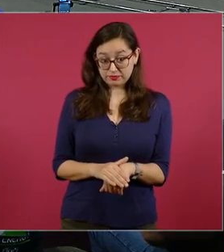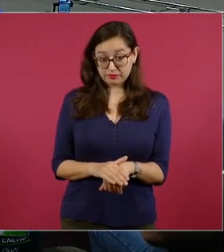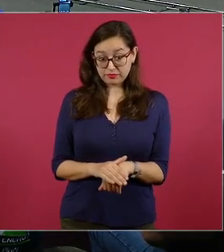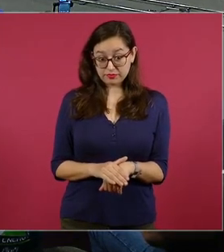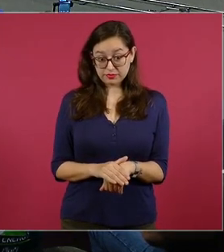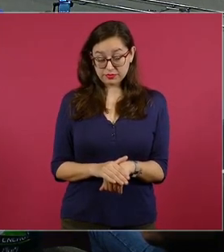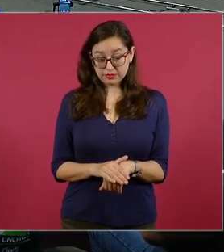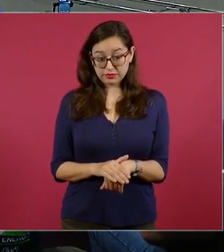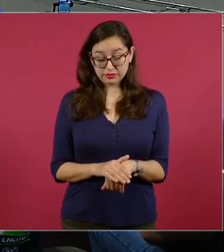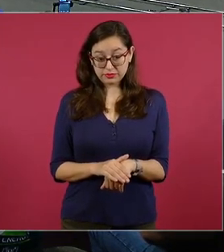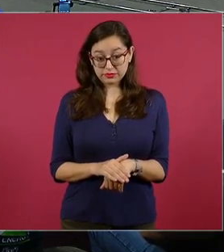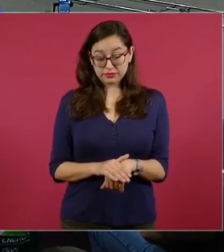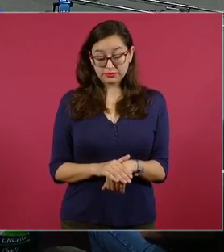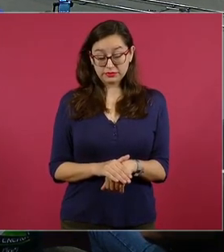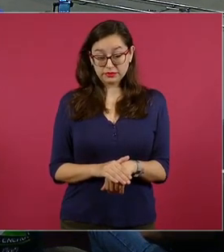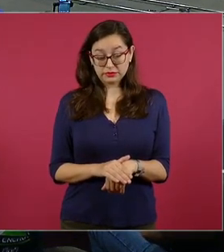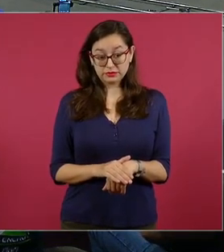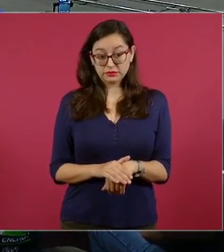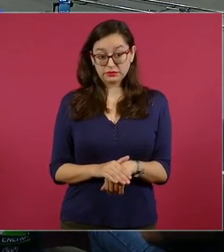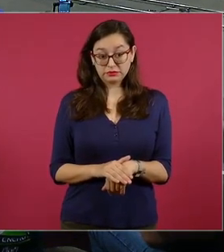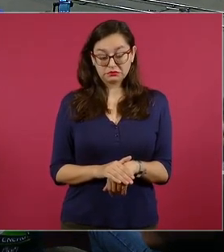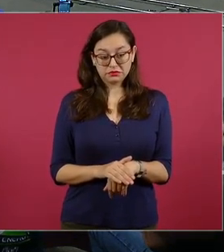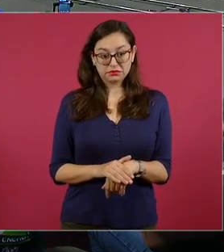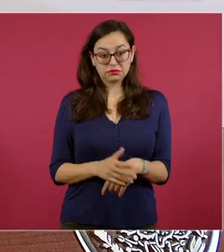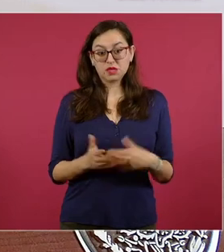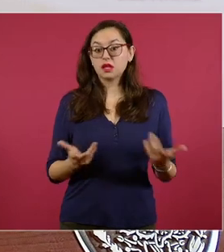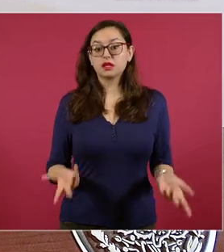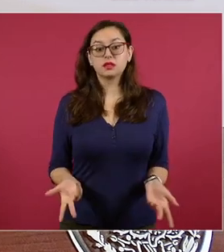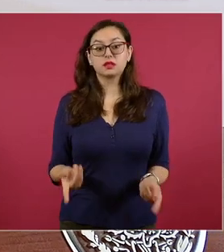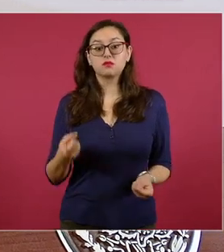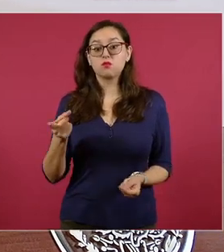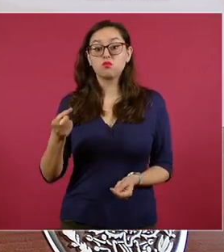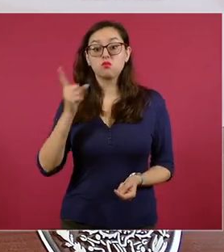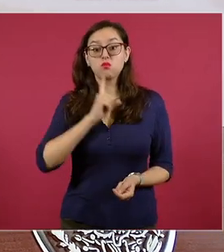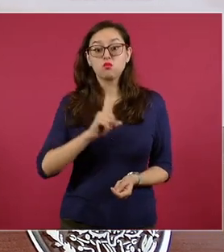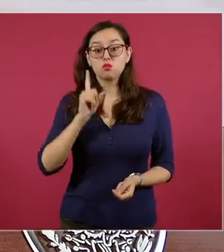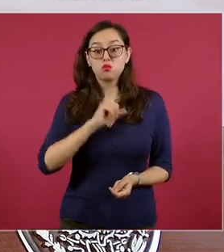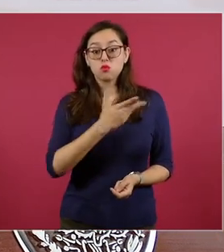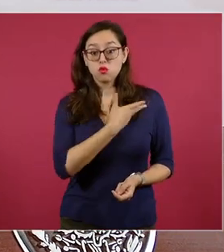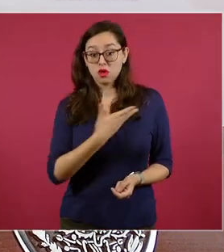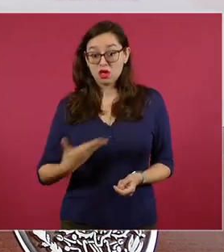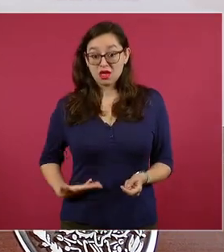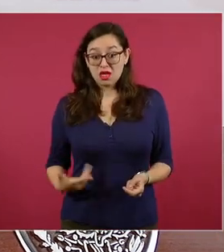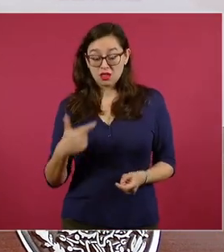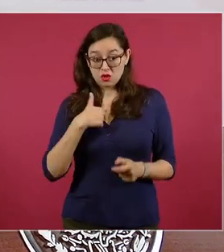yo no voy a tener comunicación con ella,